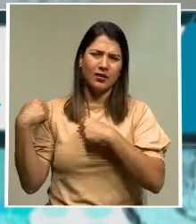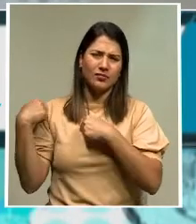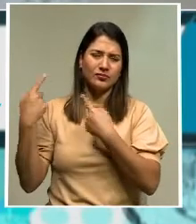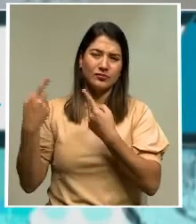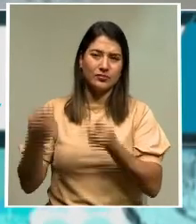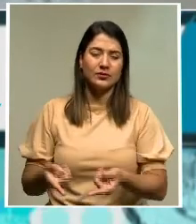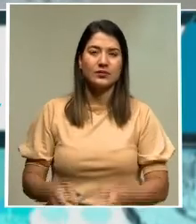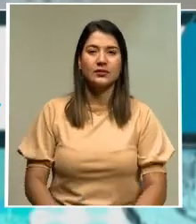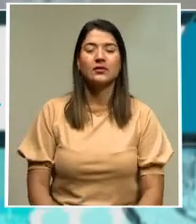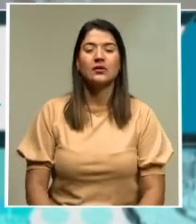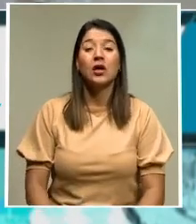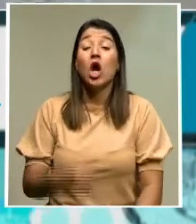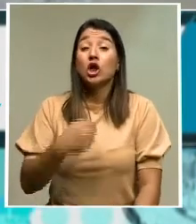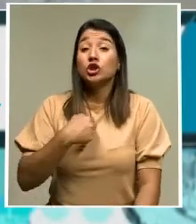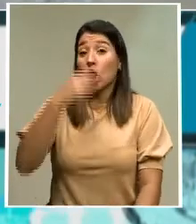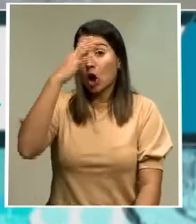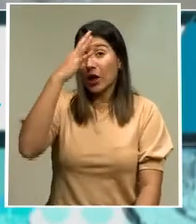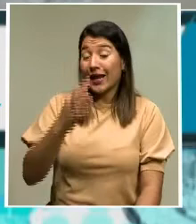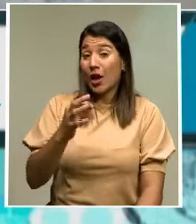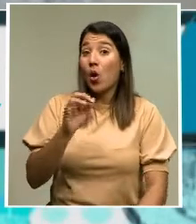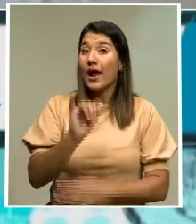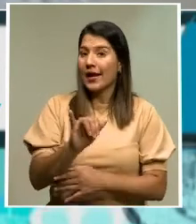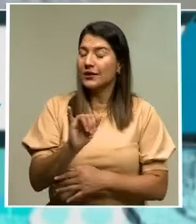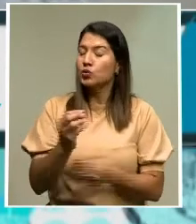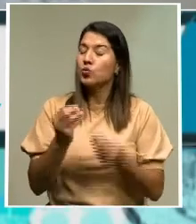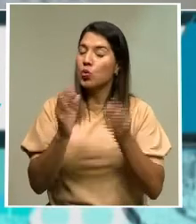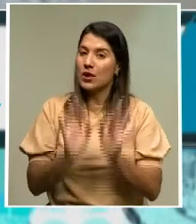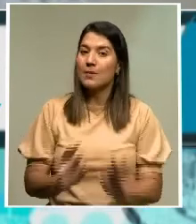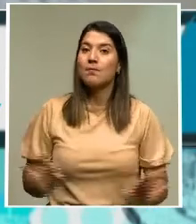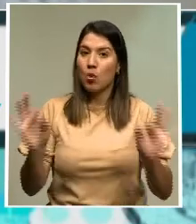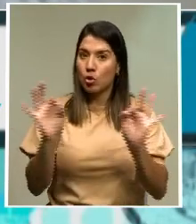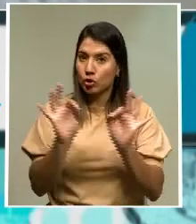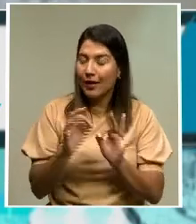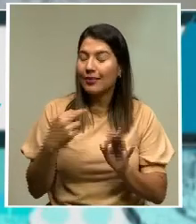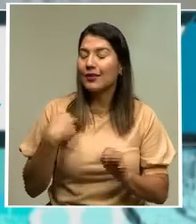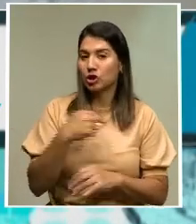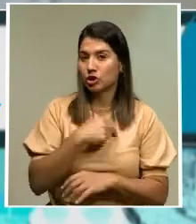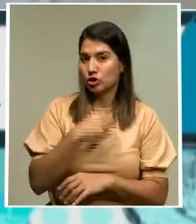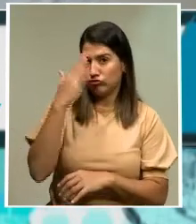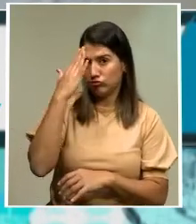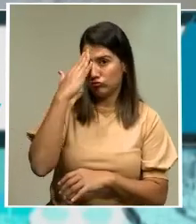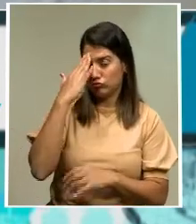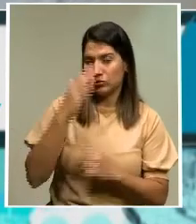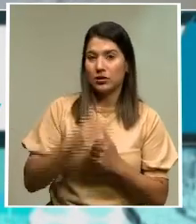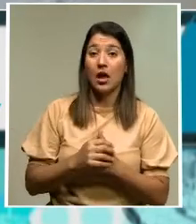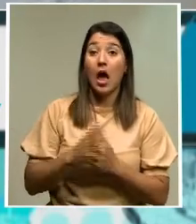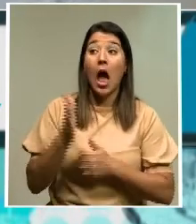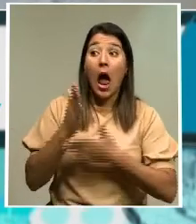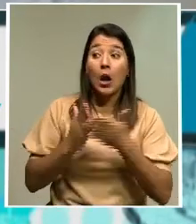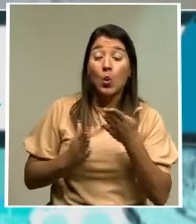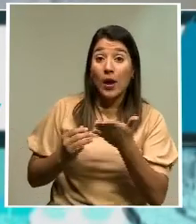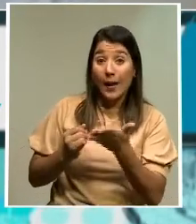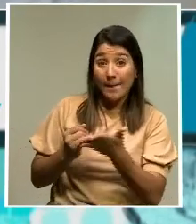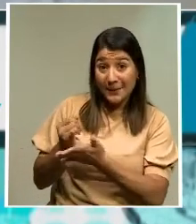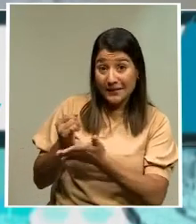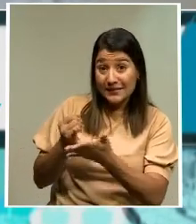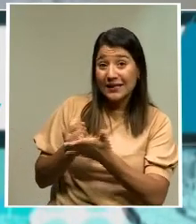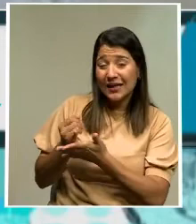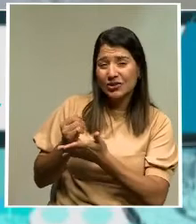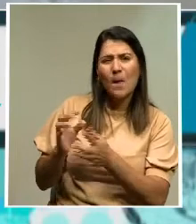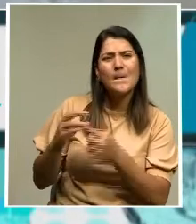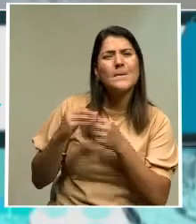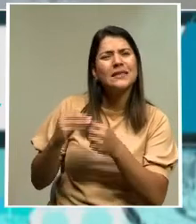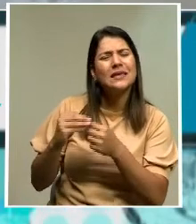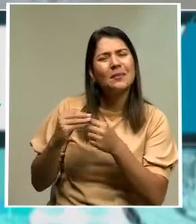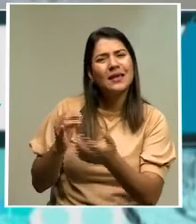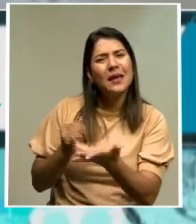tiempo. Yo creo que esto es algo que es importante, digamos, que tengamos en cuenta. Hay estudios, sobre todo los que ha